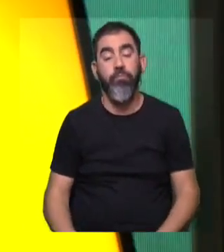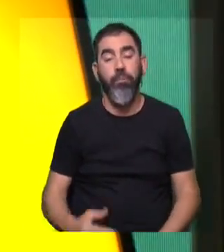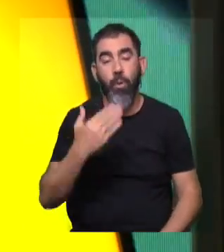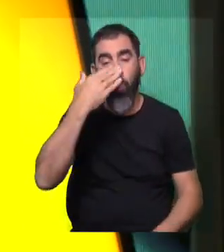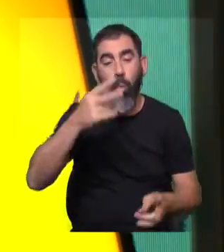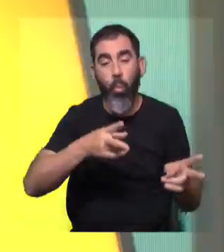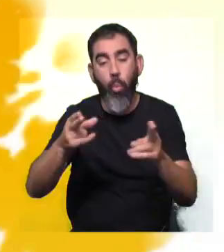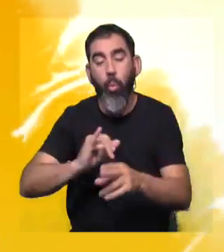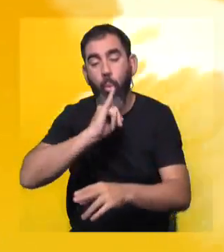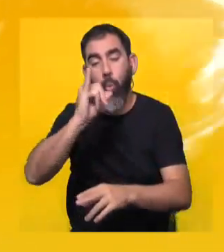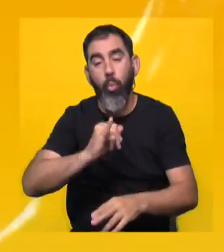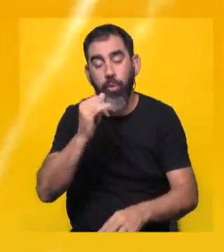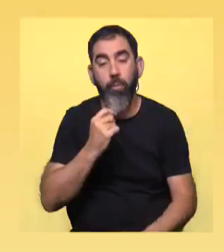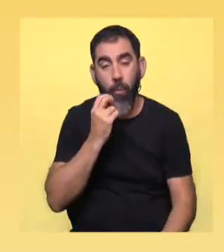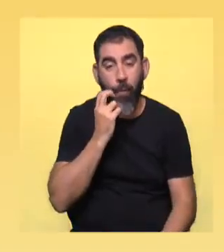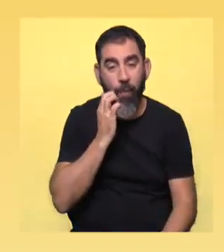tape.